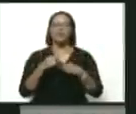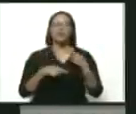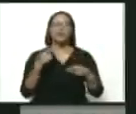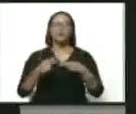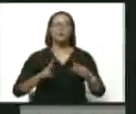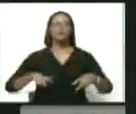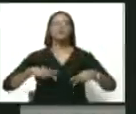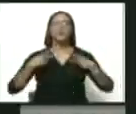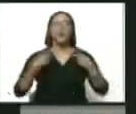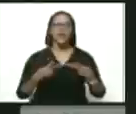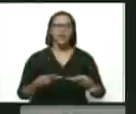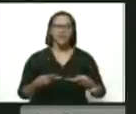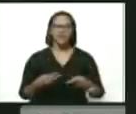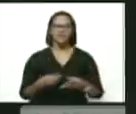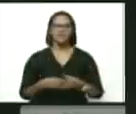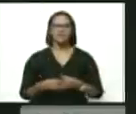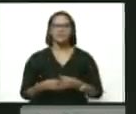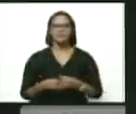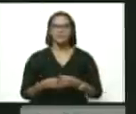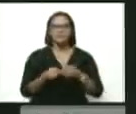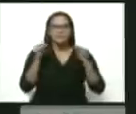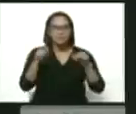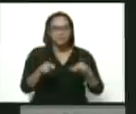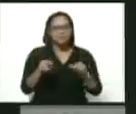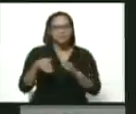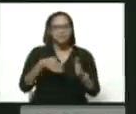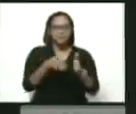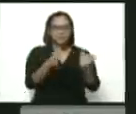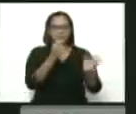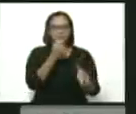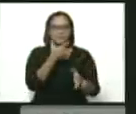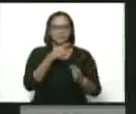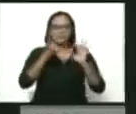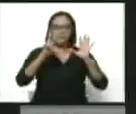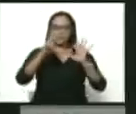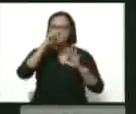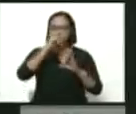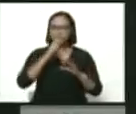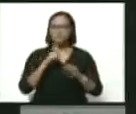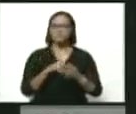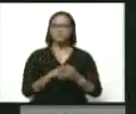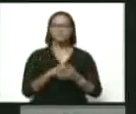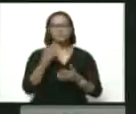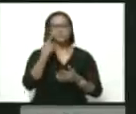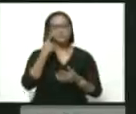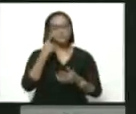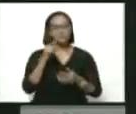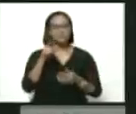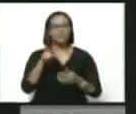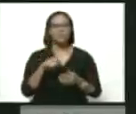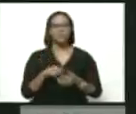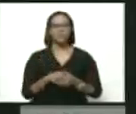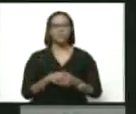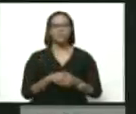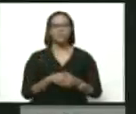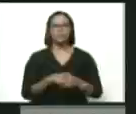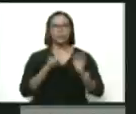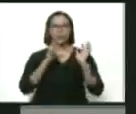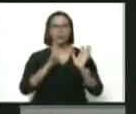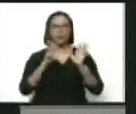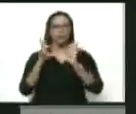renovada. Así será este camino bonito. 8 años, fíjate tú. 8 y 8.